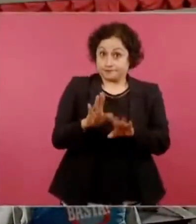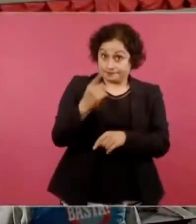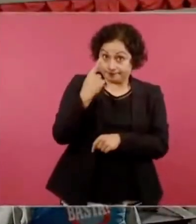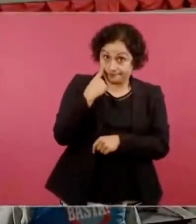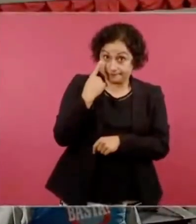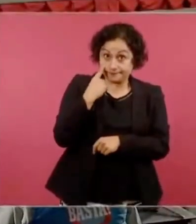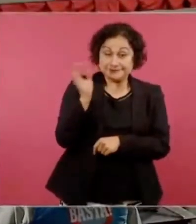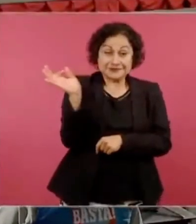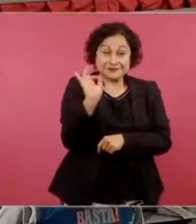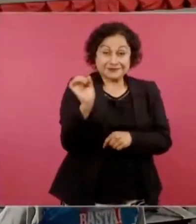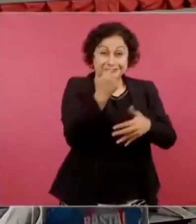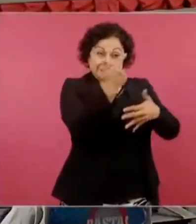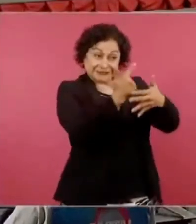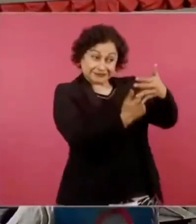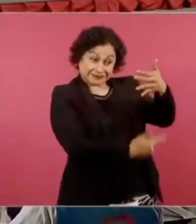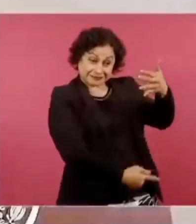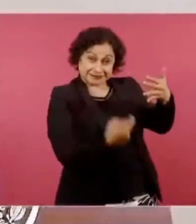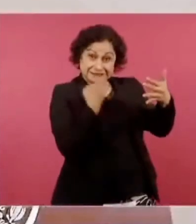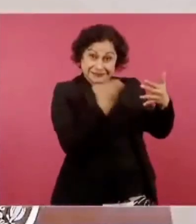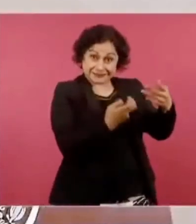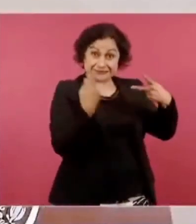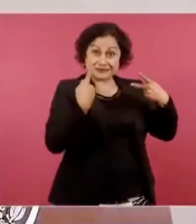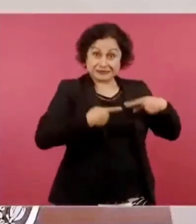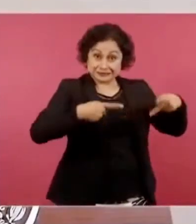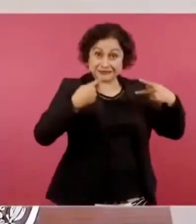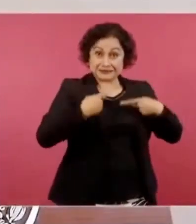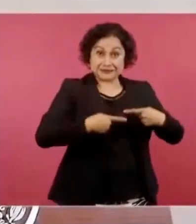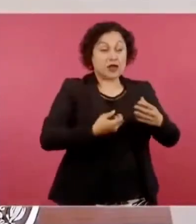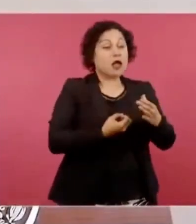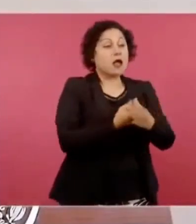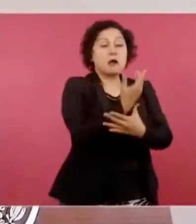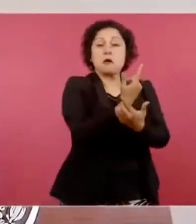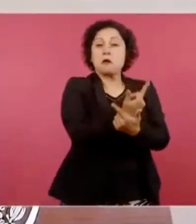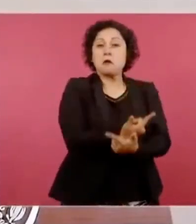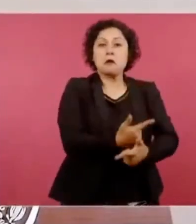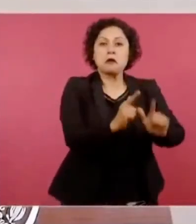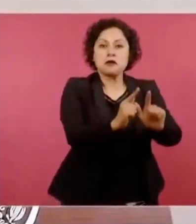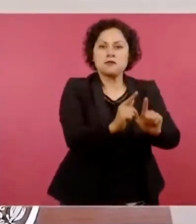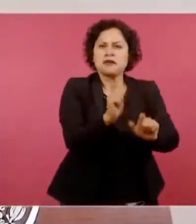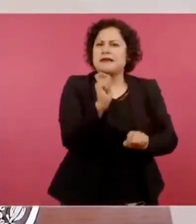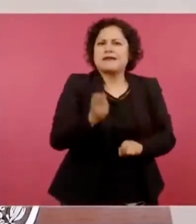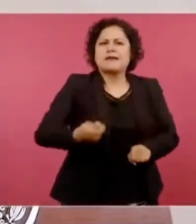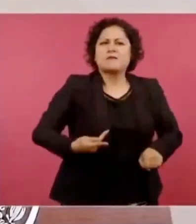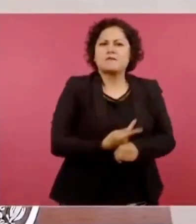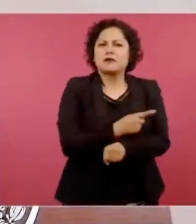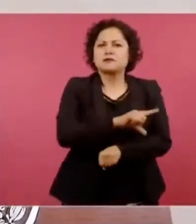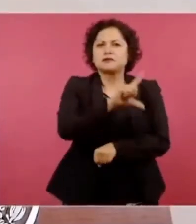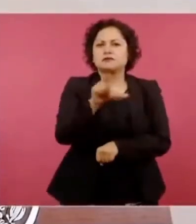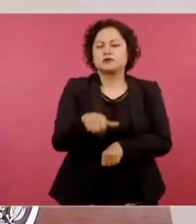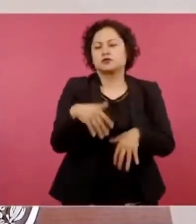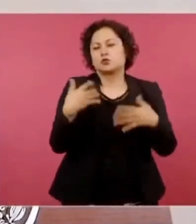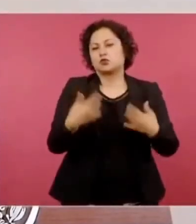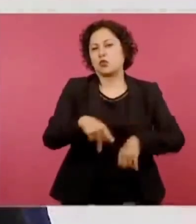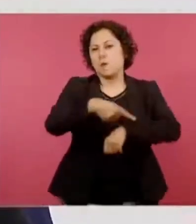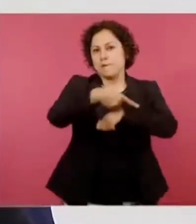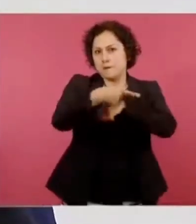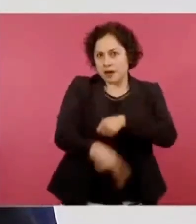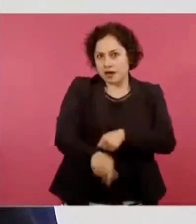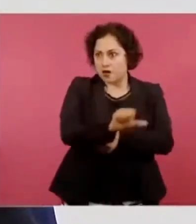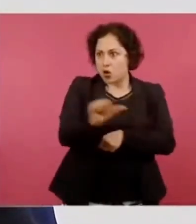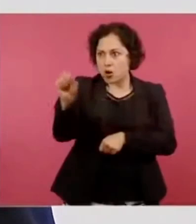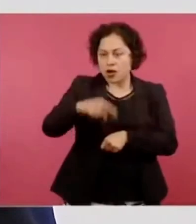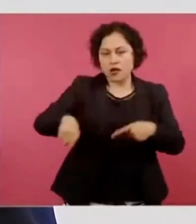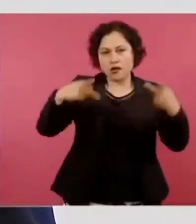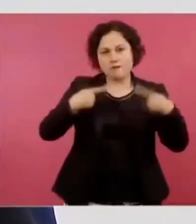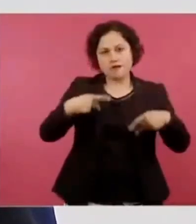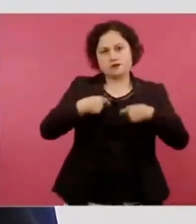de estas personas, como hemos dicho, pondría en riesgo, primero, a los testigos y a las víctimas, que son